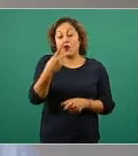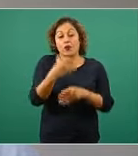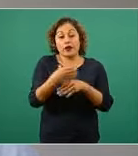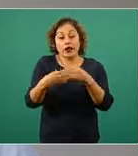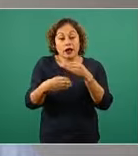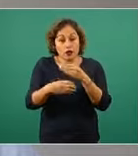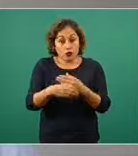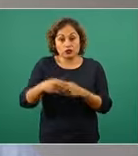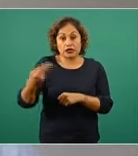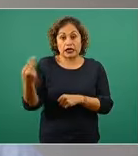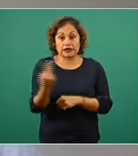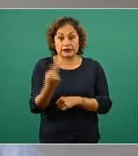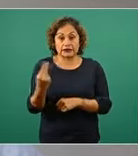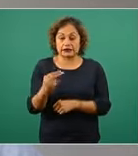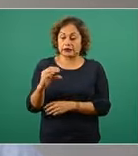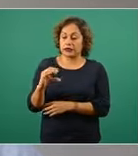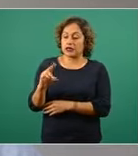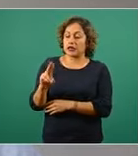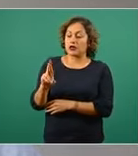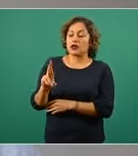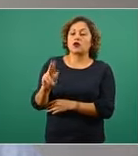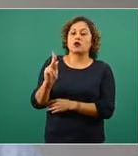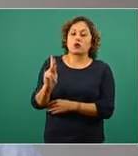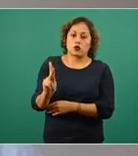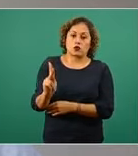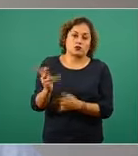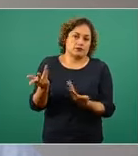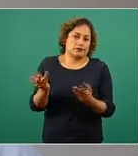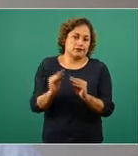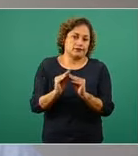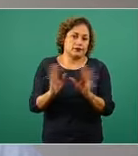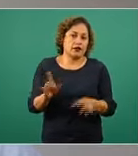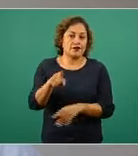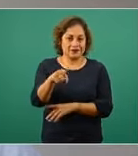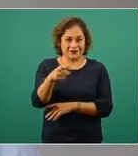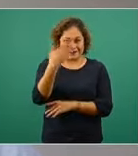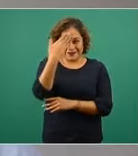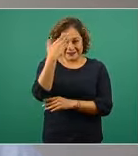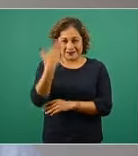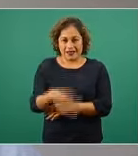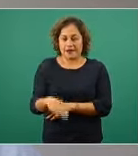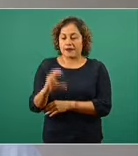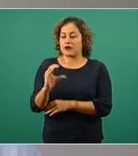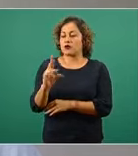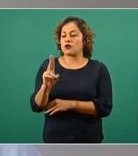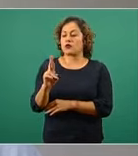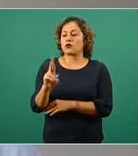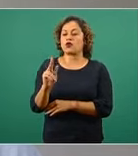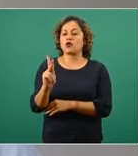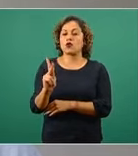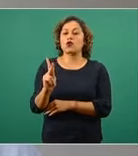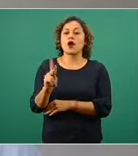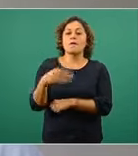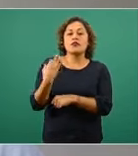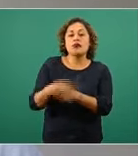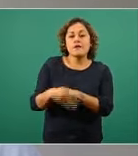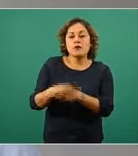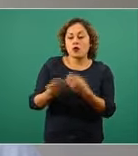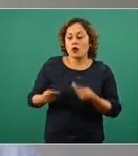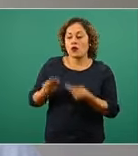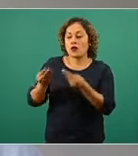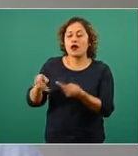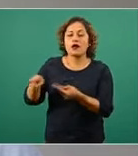es precisamente el CURP, recordemos que hay un CURP que en su momento también se emite para las personas extranjeras que están